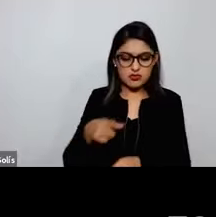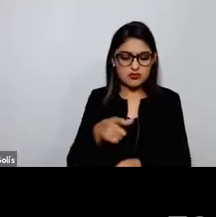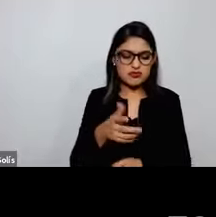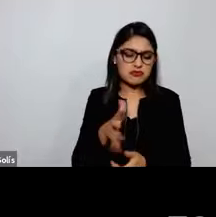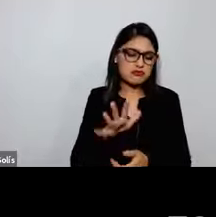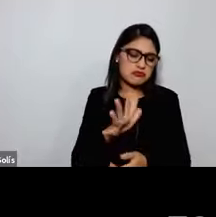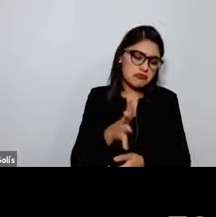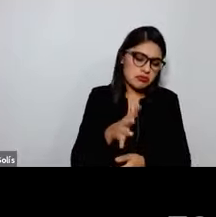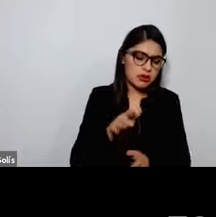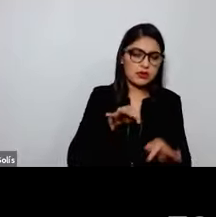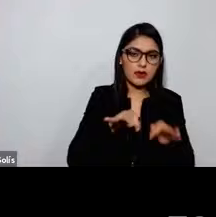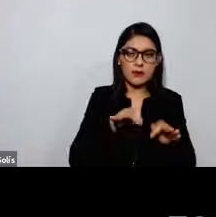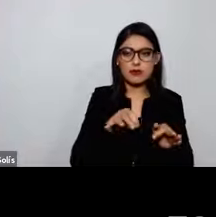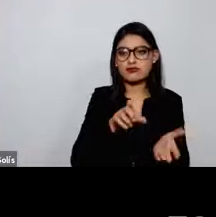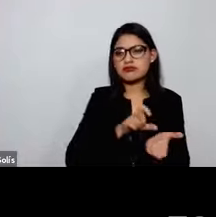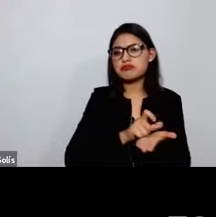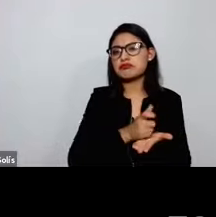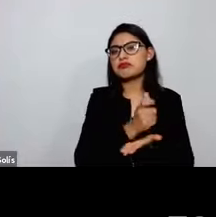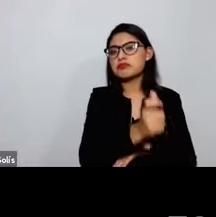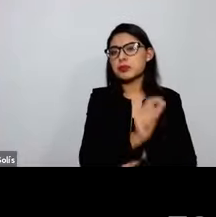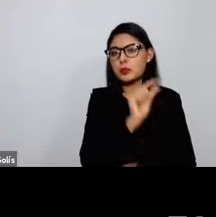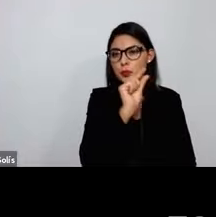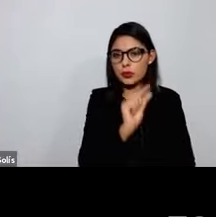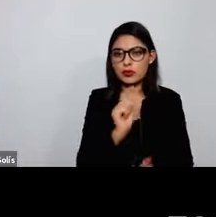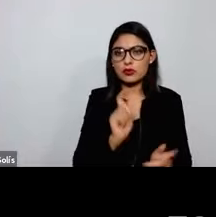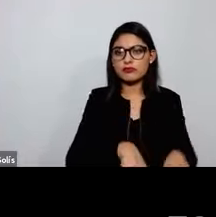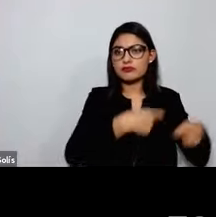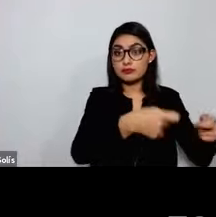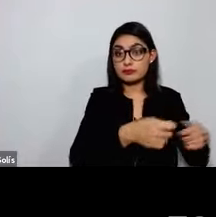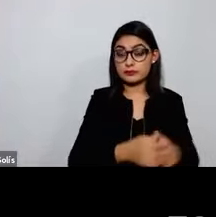Por otra parte, el género también es una categoría